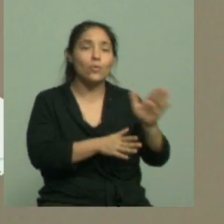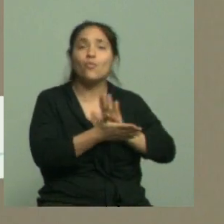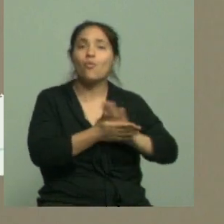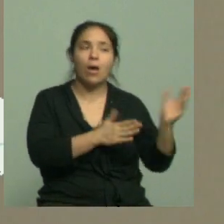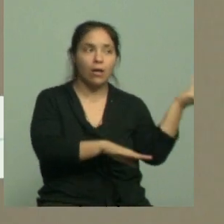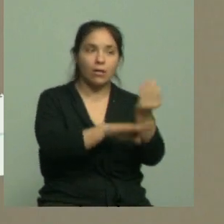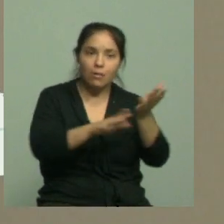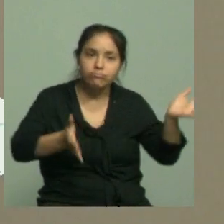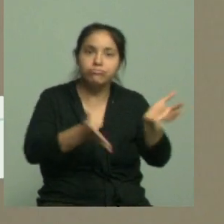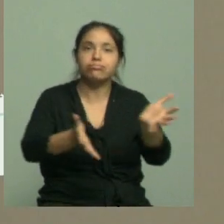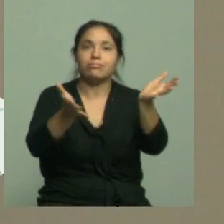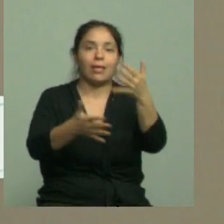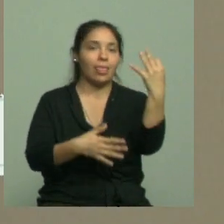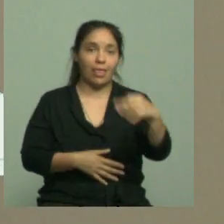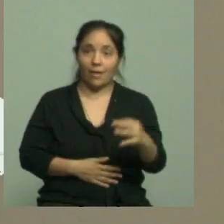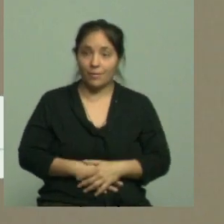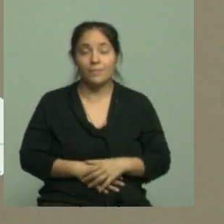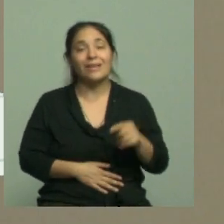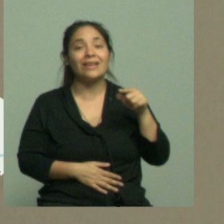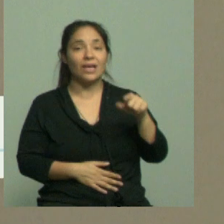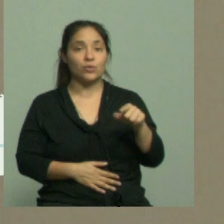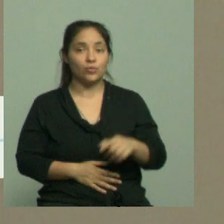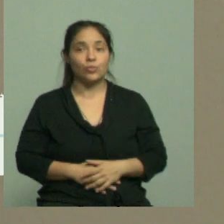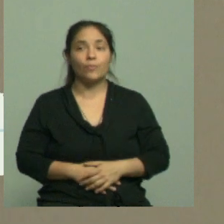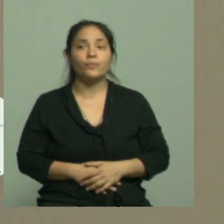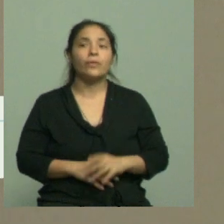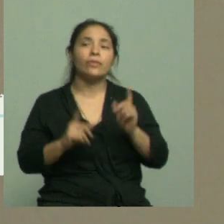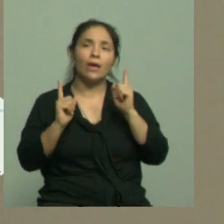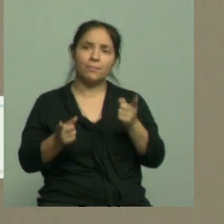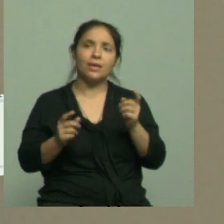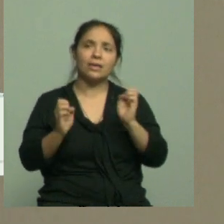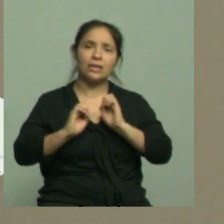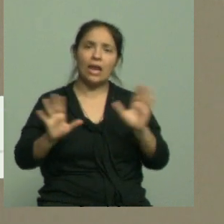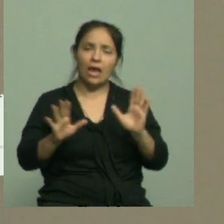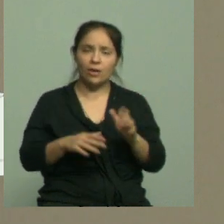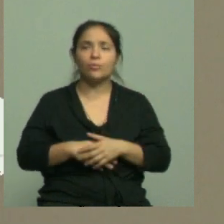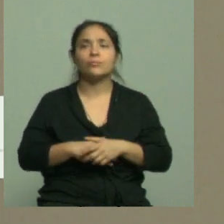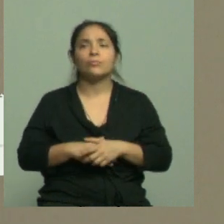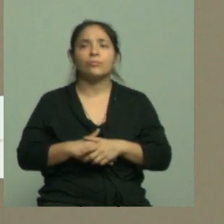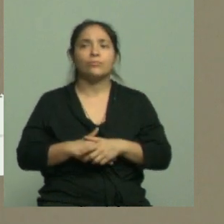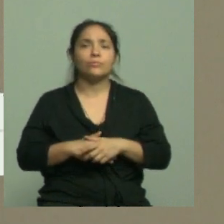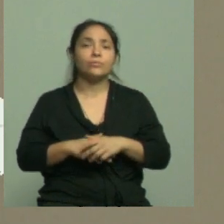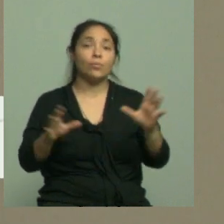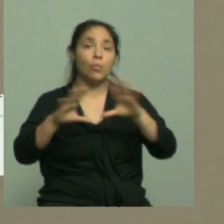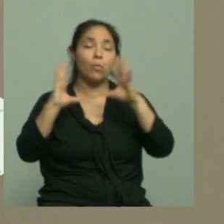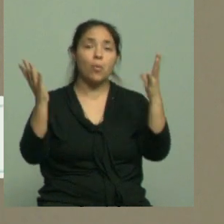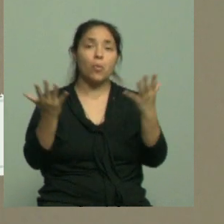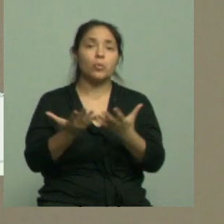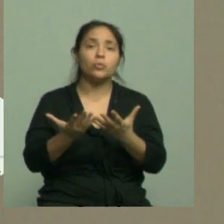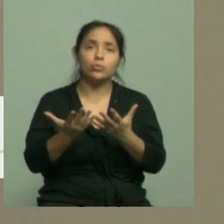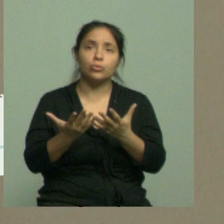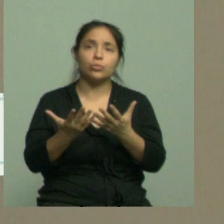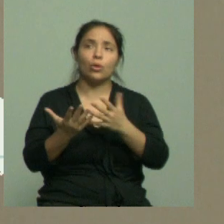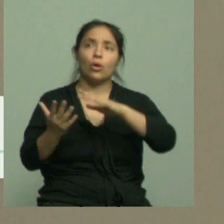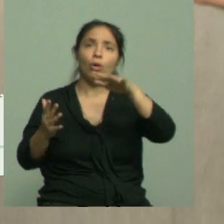de que se formen nuevos líderes, ¿no? Que es, aparte creo que está claro que en varios lugares del mundo estamos carentes de nuevos